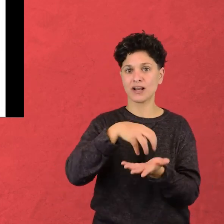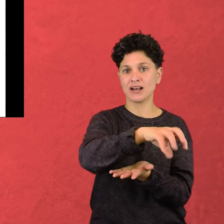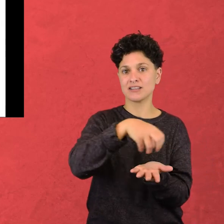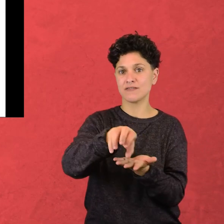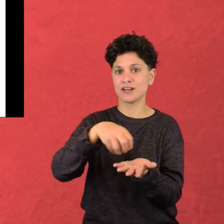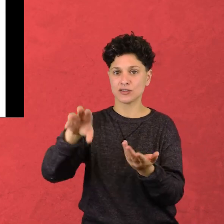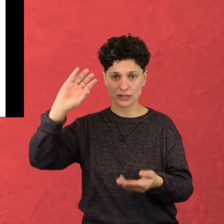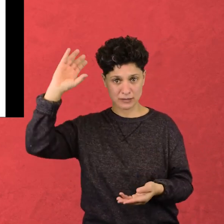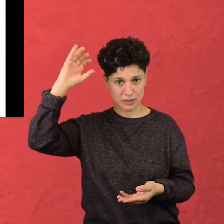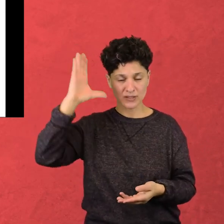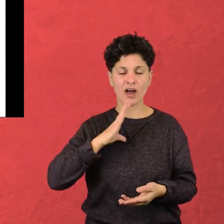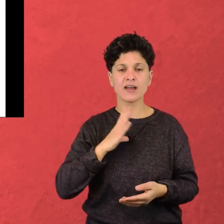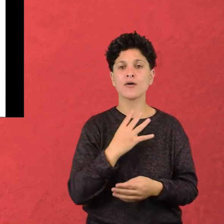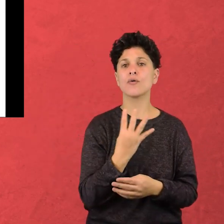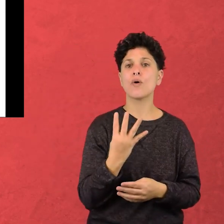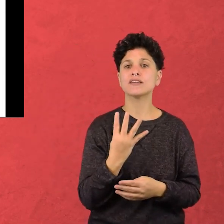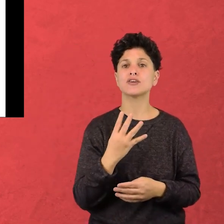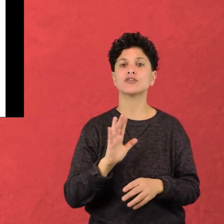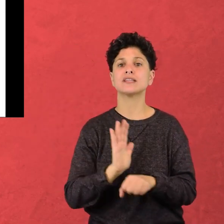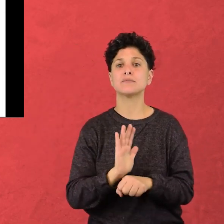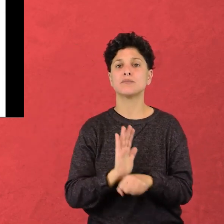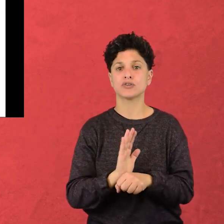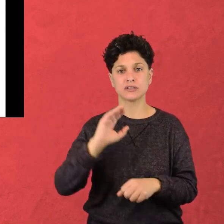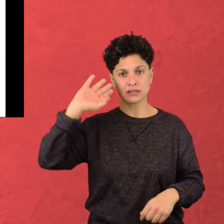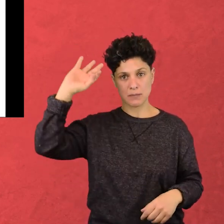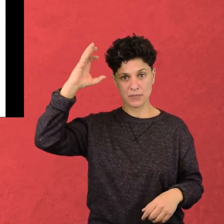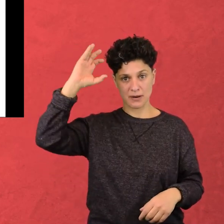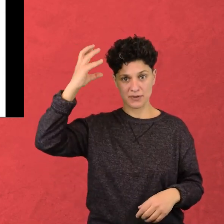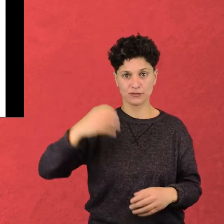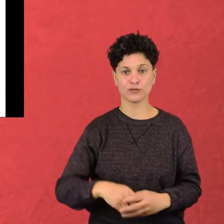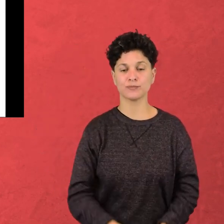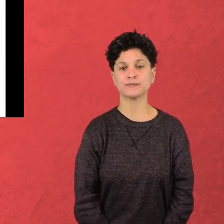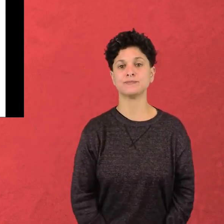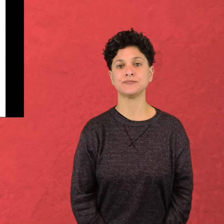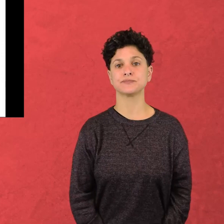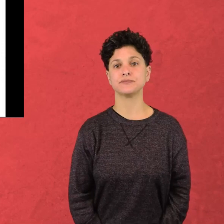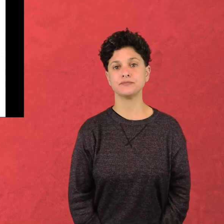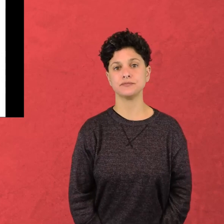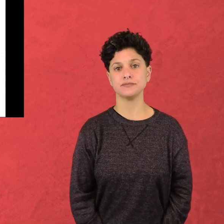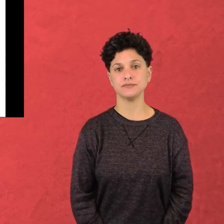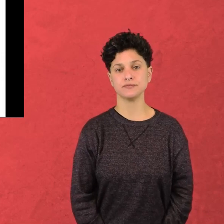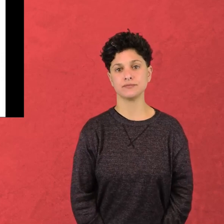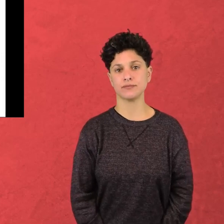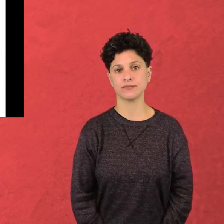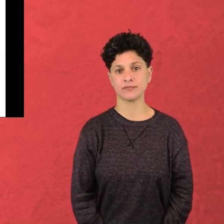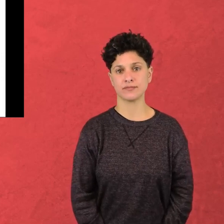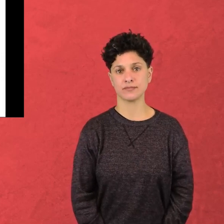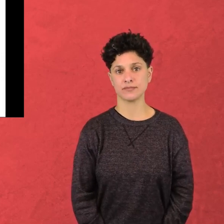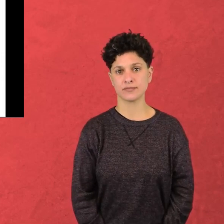hablar de la clasificación del temperamento. Dice que hay 4 tipos de temperamentos.